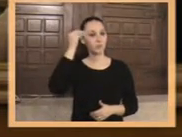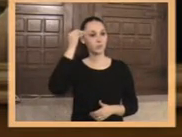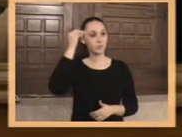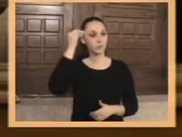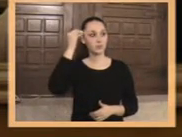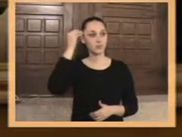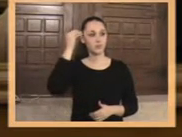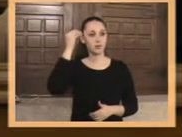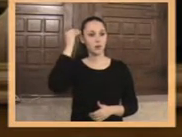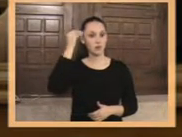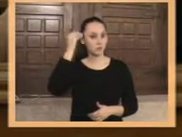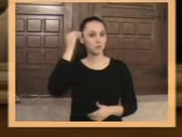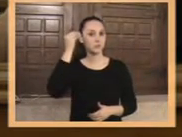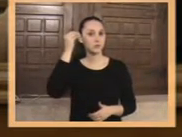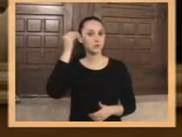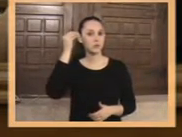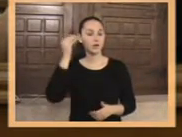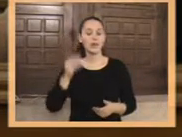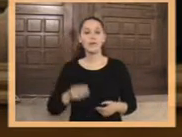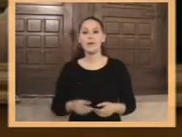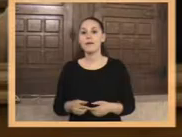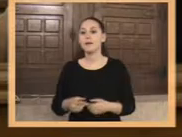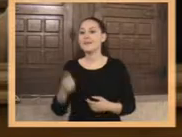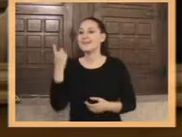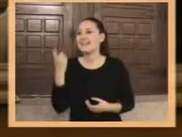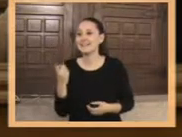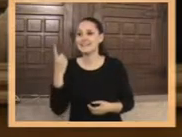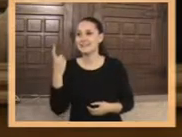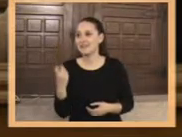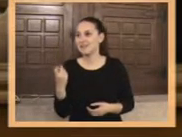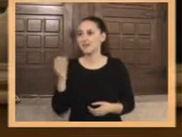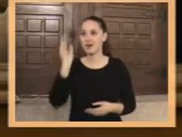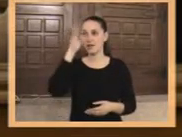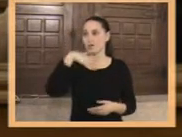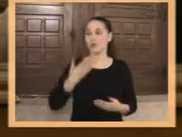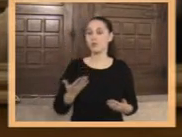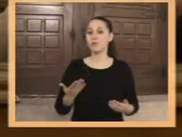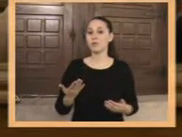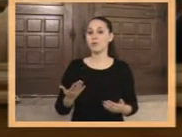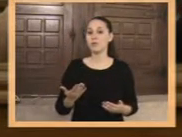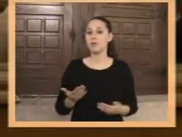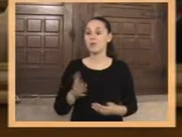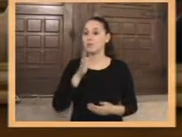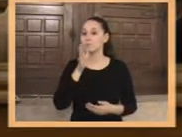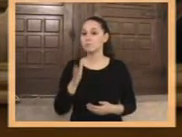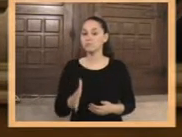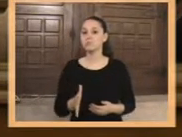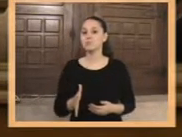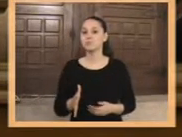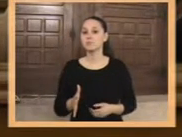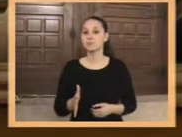habría ningún tipo de necesidad, ¿no? Porque, y de esto estoy convencido,